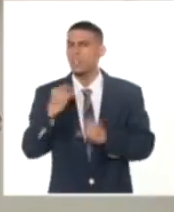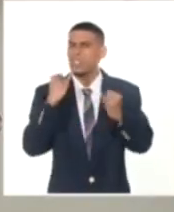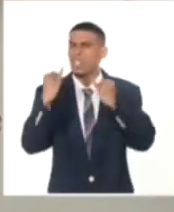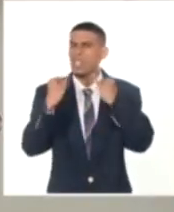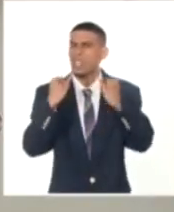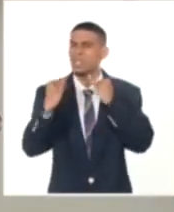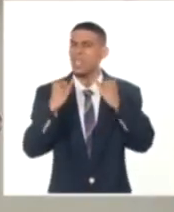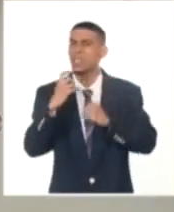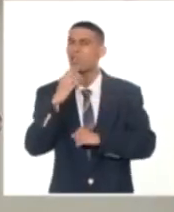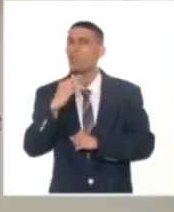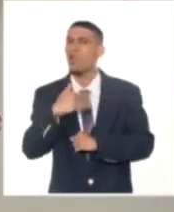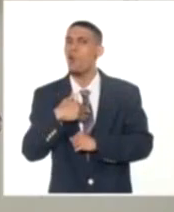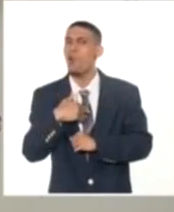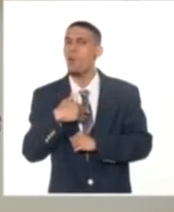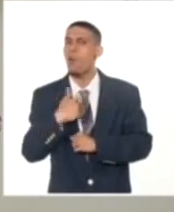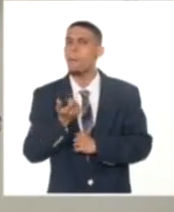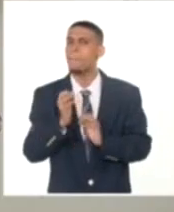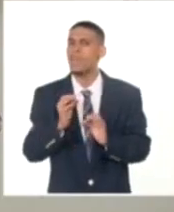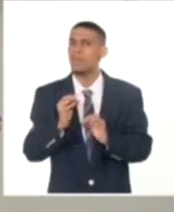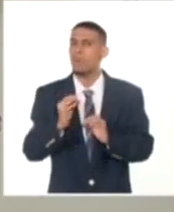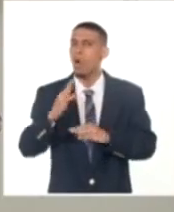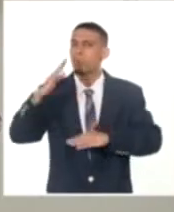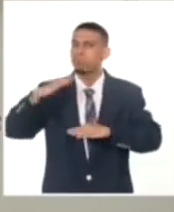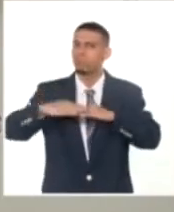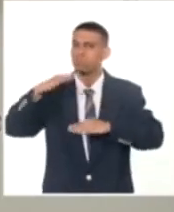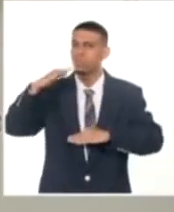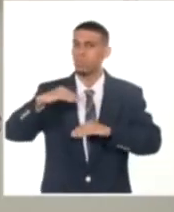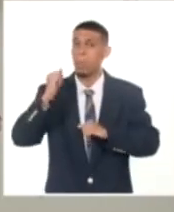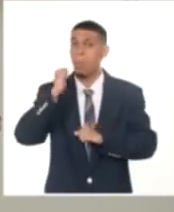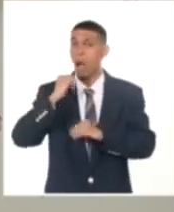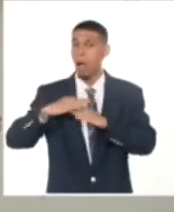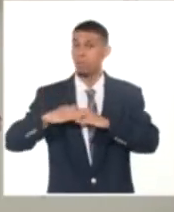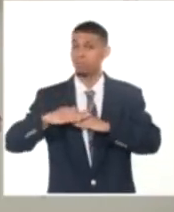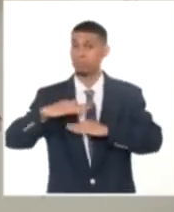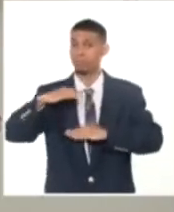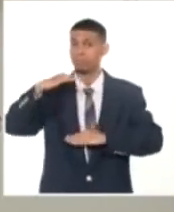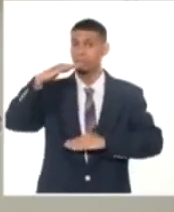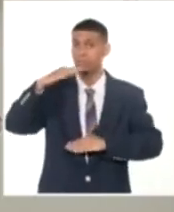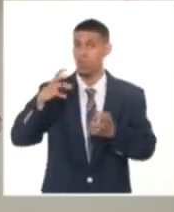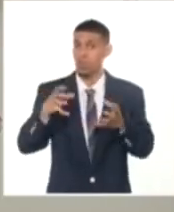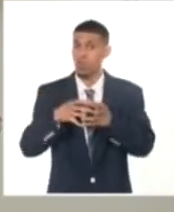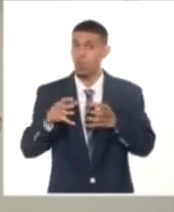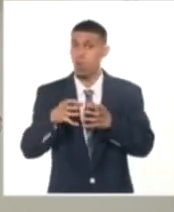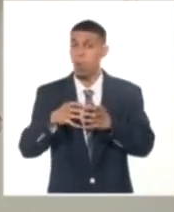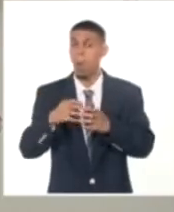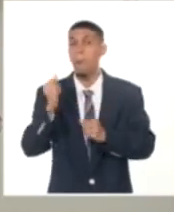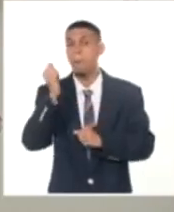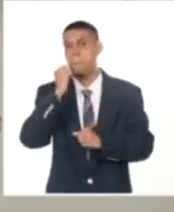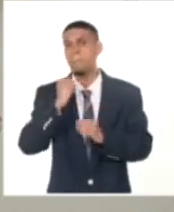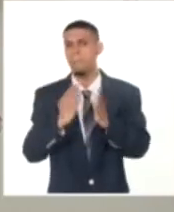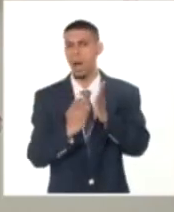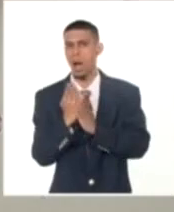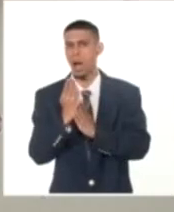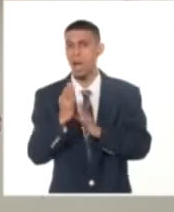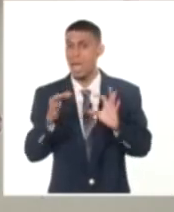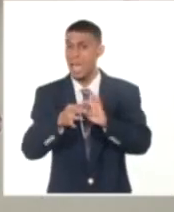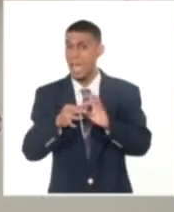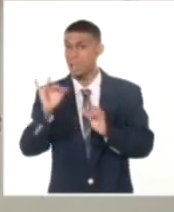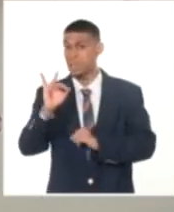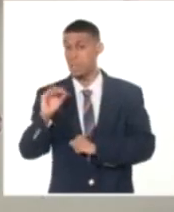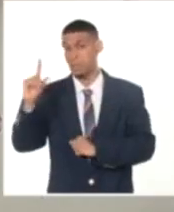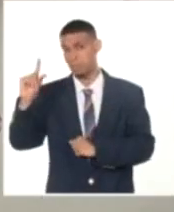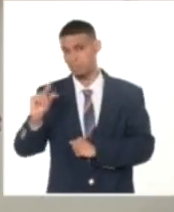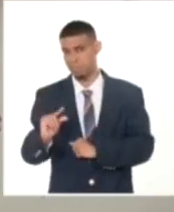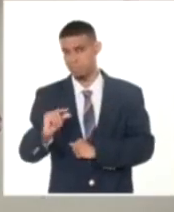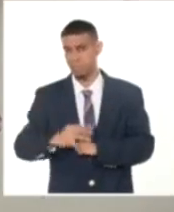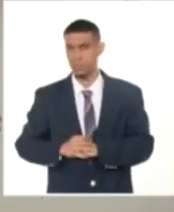la tendencia que marca el estudio. El crecimiento de la curva de los BRICS es ascendente y el del G7 descendente. Y